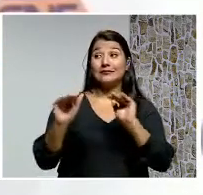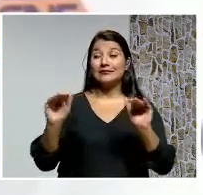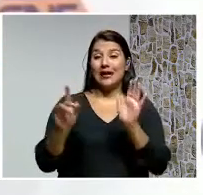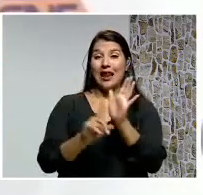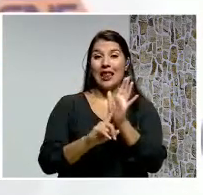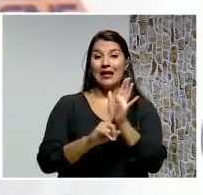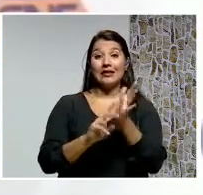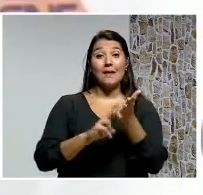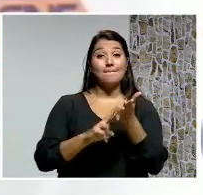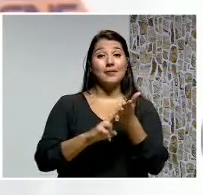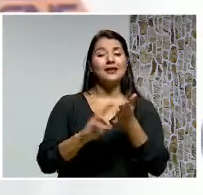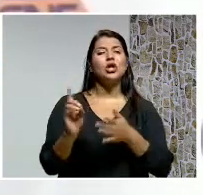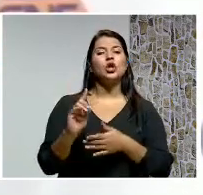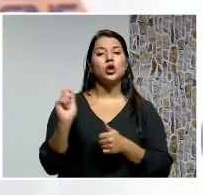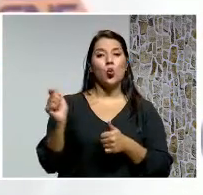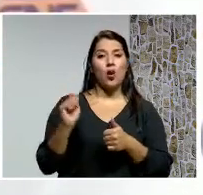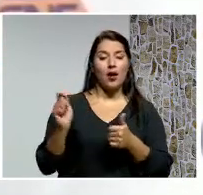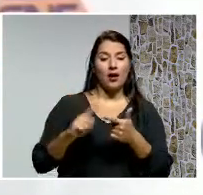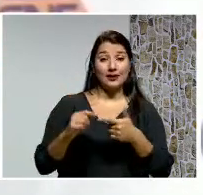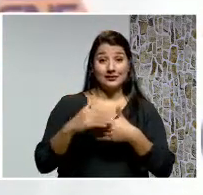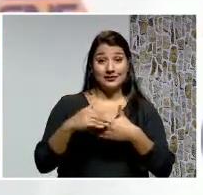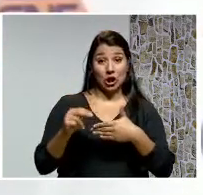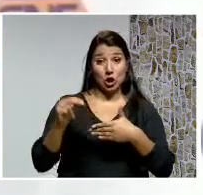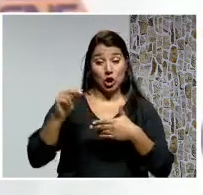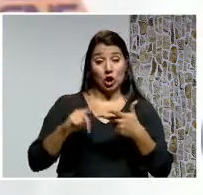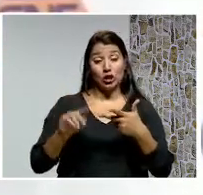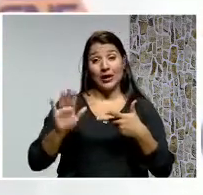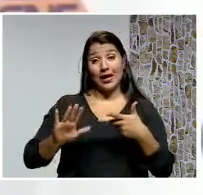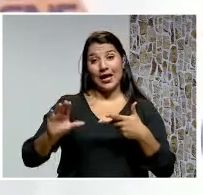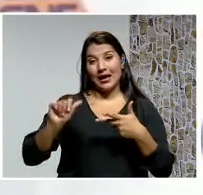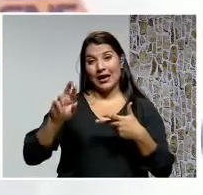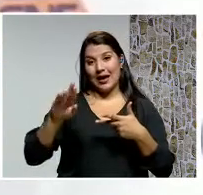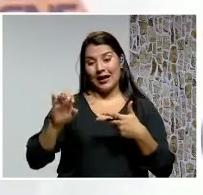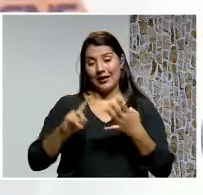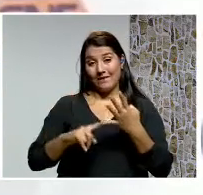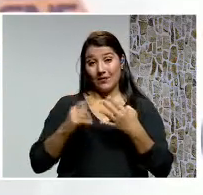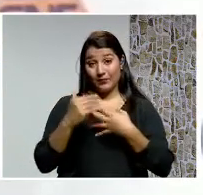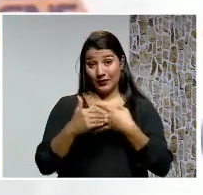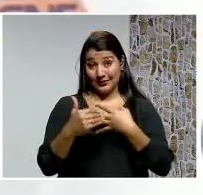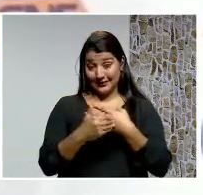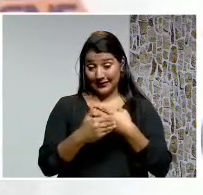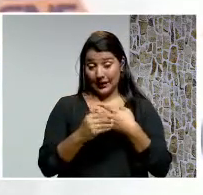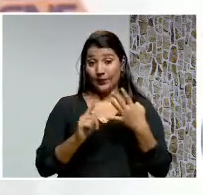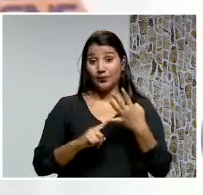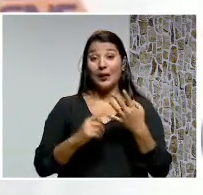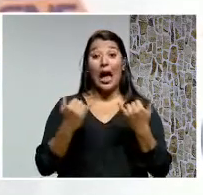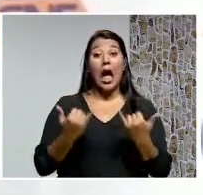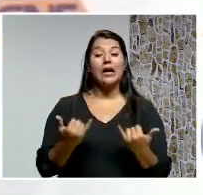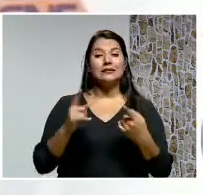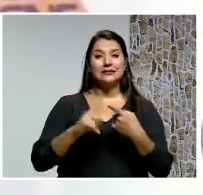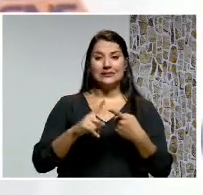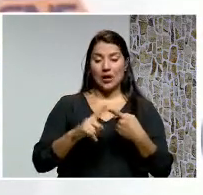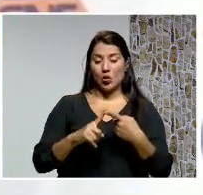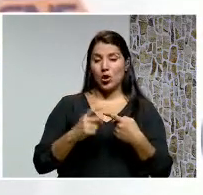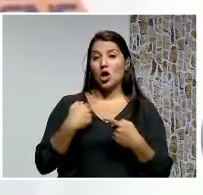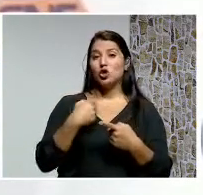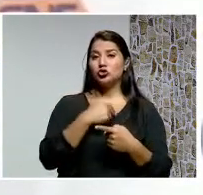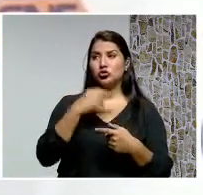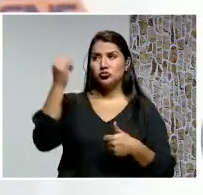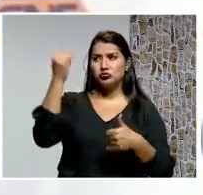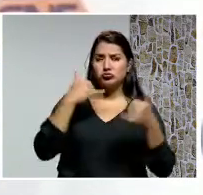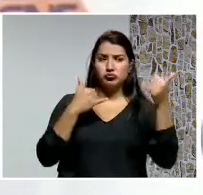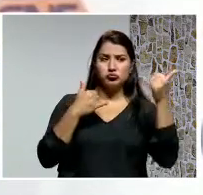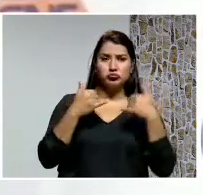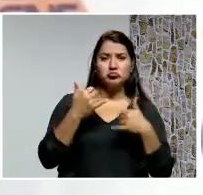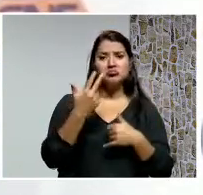verde para Guanacaste, la zona norte, el Caribe y el Valle Central. Hasta el momento, en las últimas horas, hemos recibido únicamente